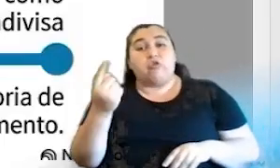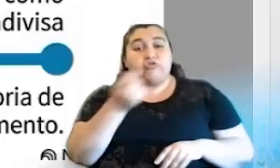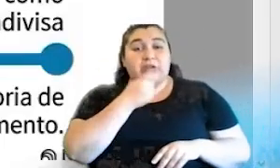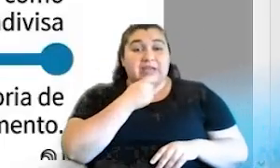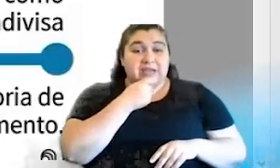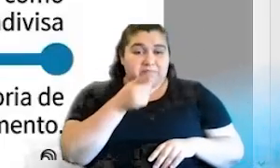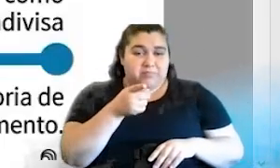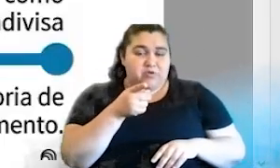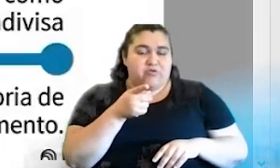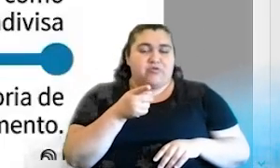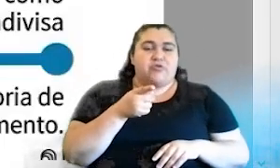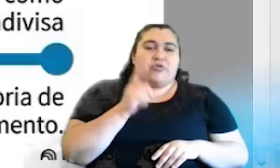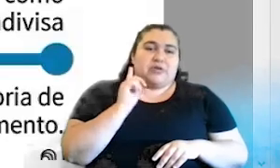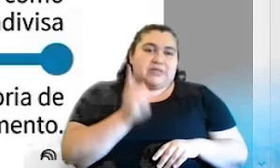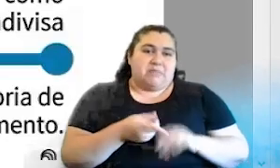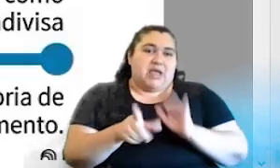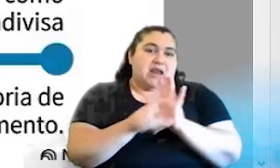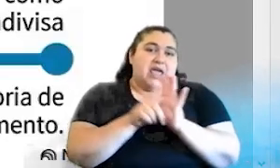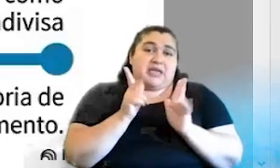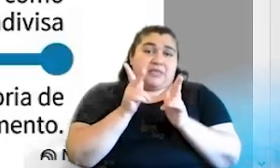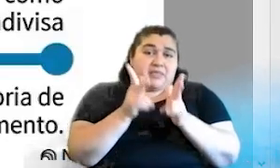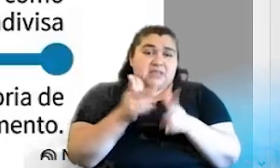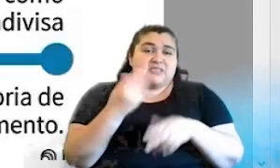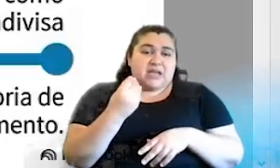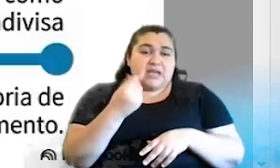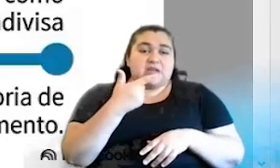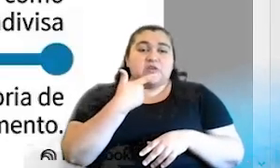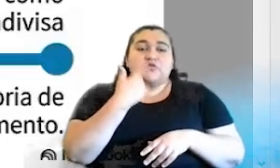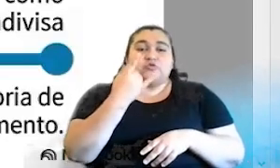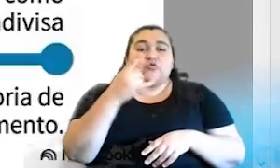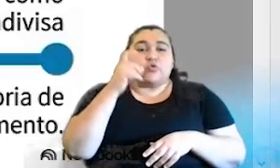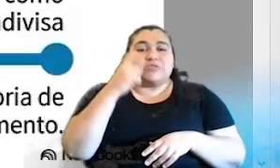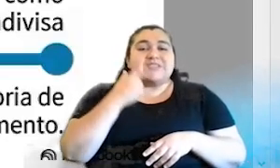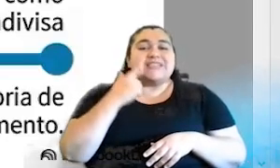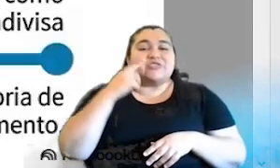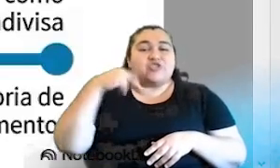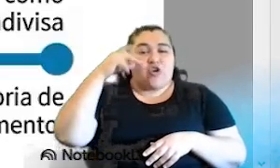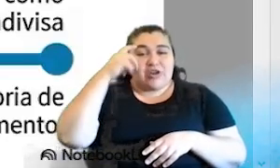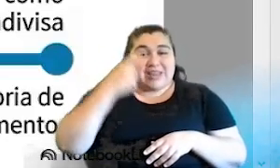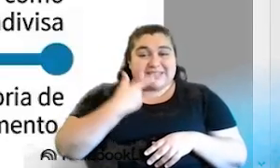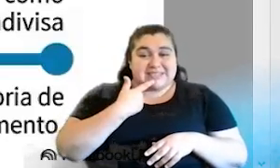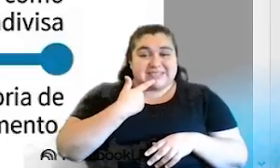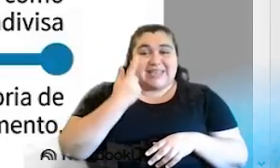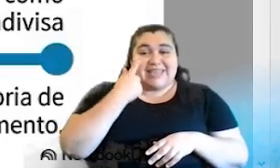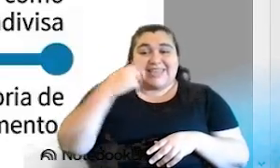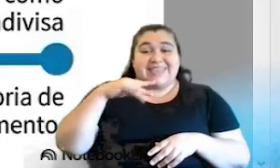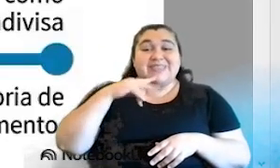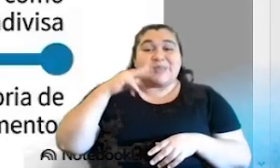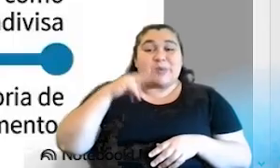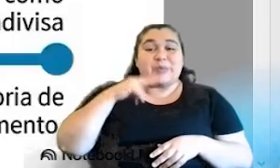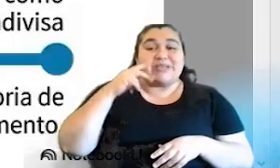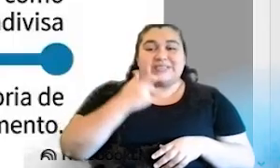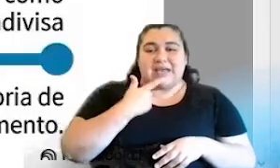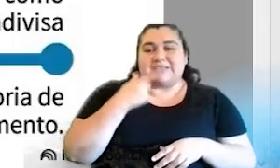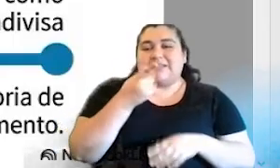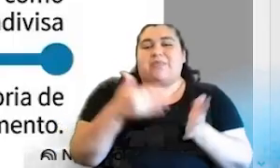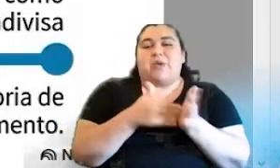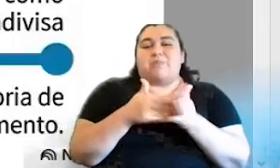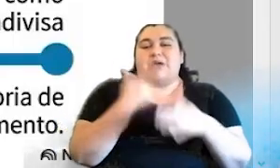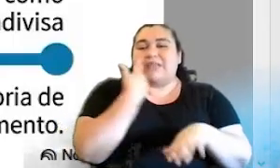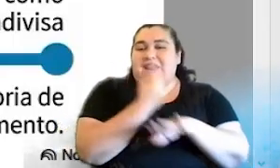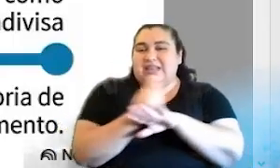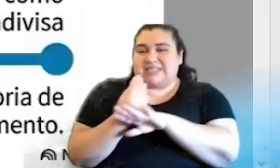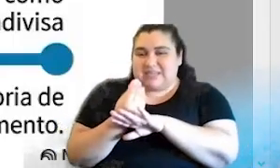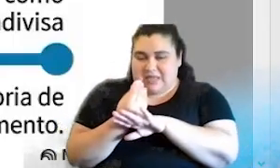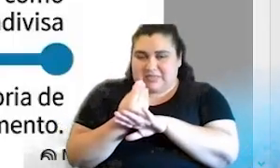que establece en la misma ley son las sucesiones indivisas. Y las sucesiones indivisas van a ser residentes